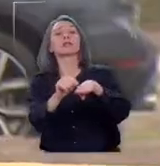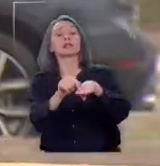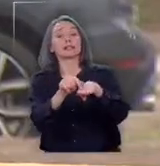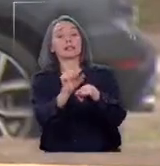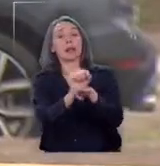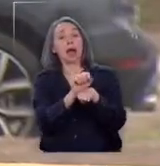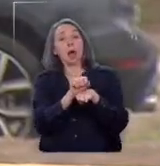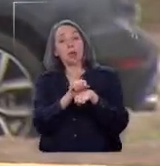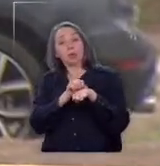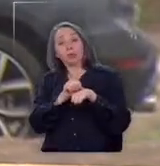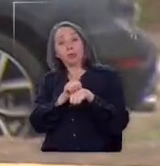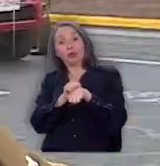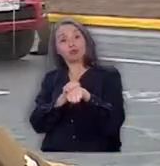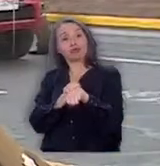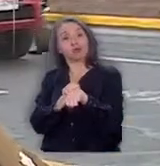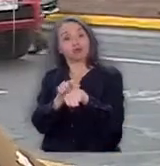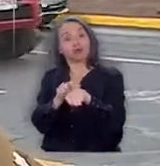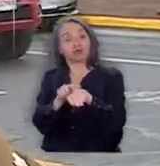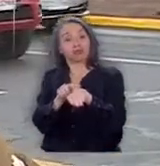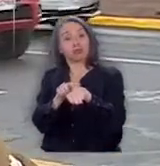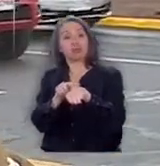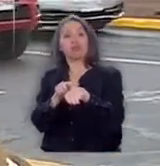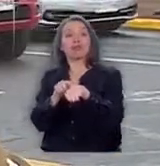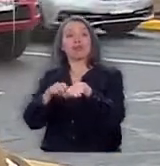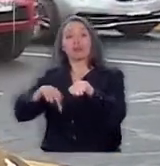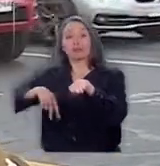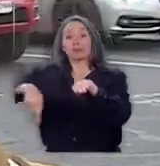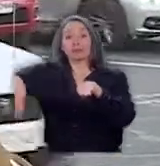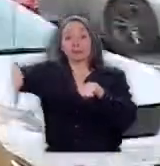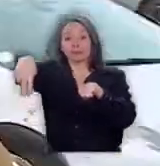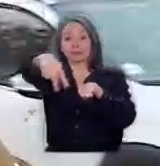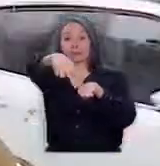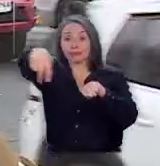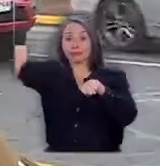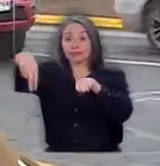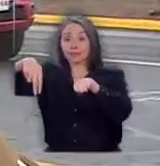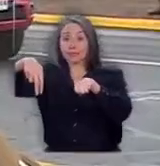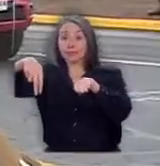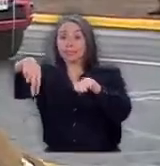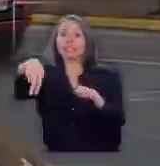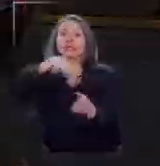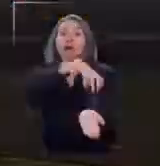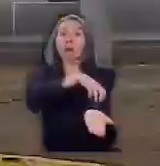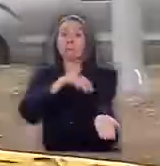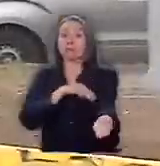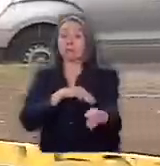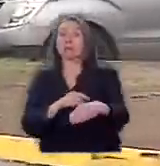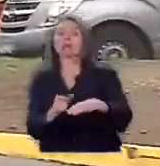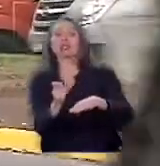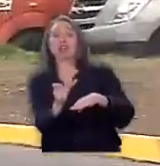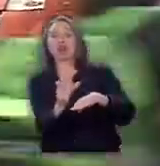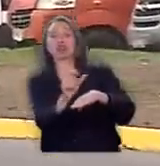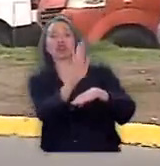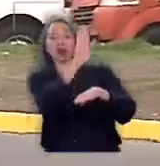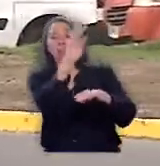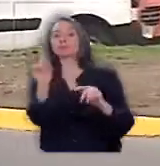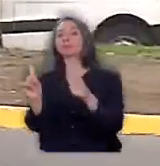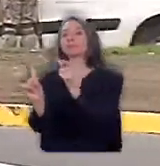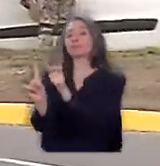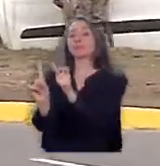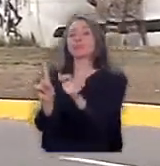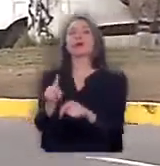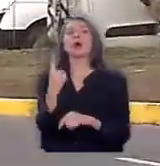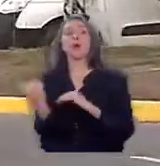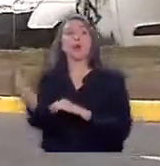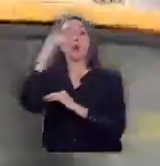persona que esté transitando circulando por las principales arterias de la región metropolitana pueda ser fiscalizado y controlado el promedio de permisos